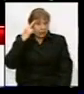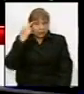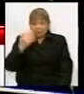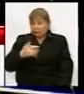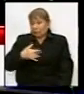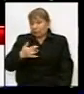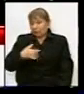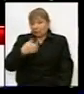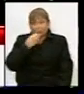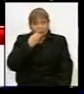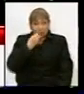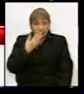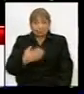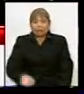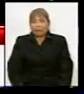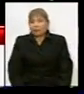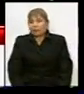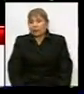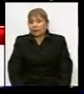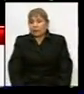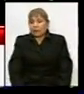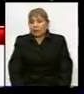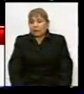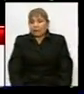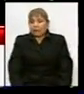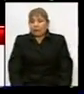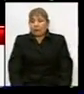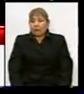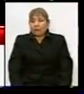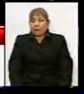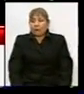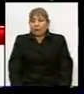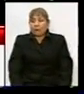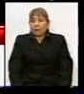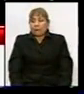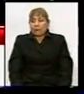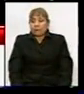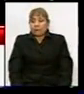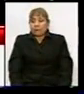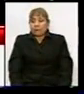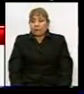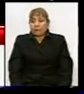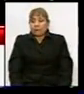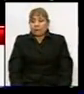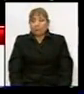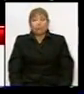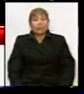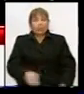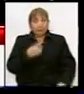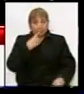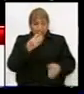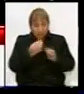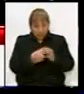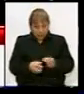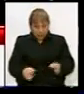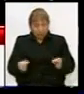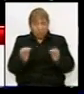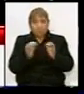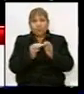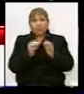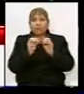siente bien pero si sería importante señor presidente básicamente esclarecerá el